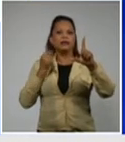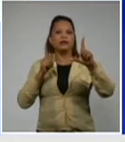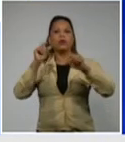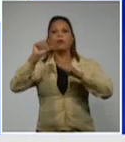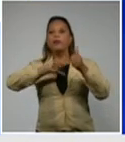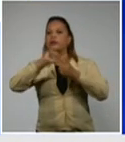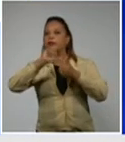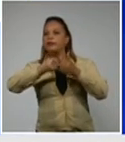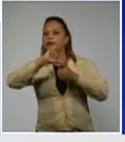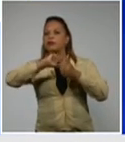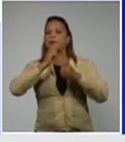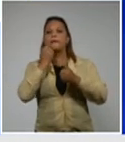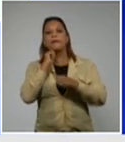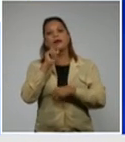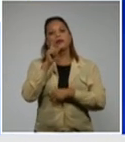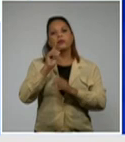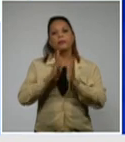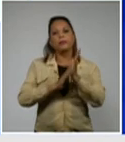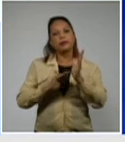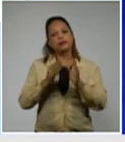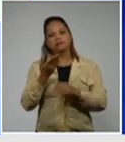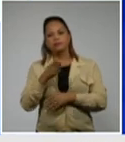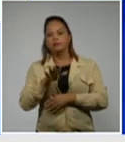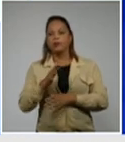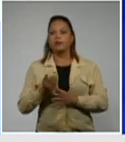mes se está